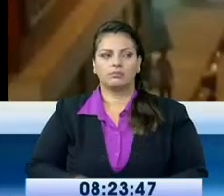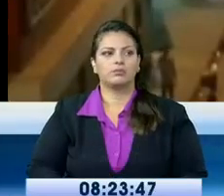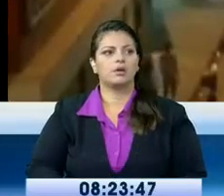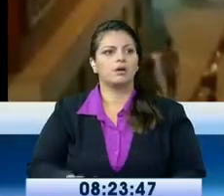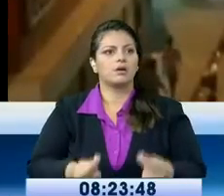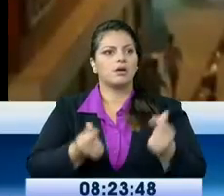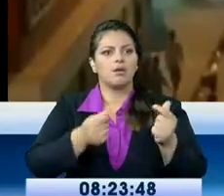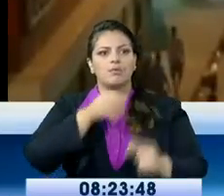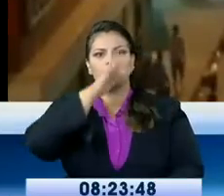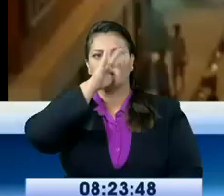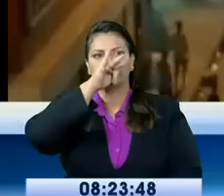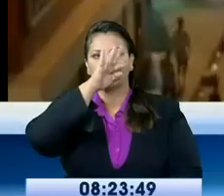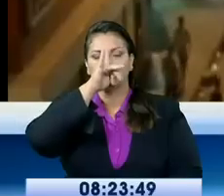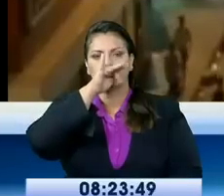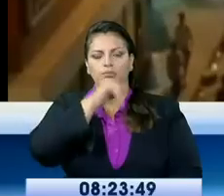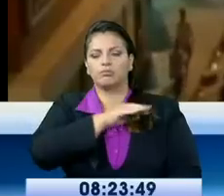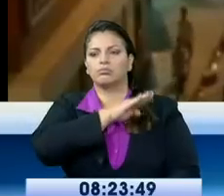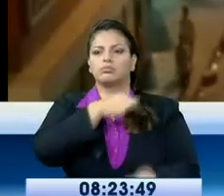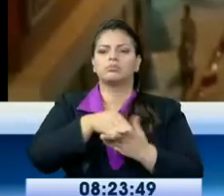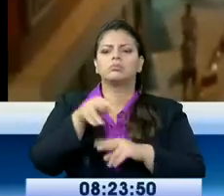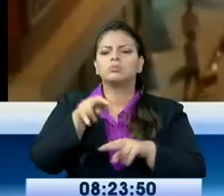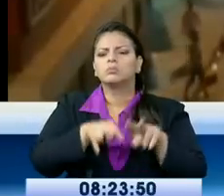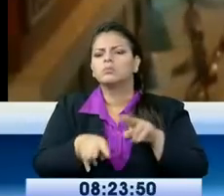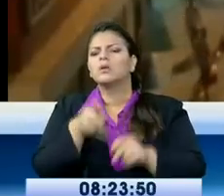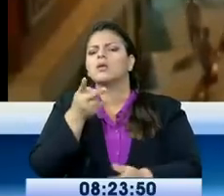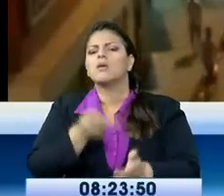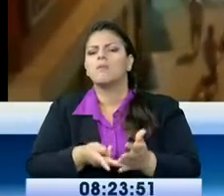los cuales se llegan y constatan la novedad.